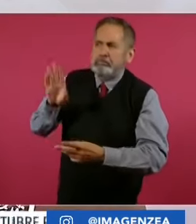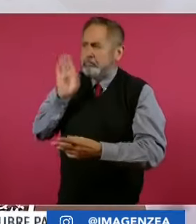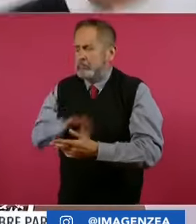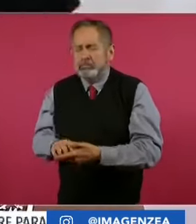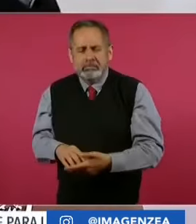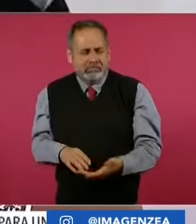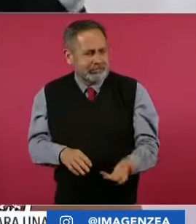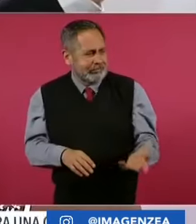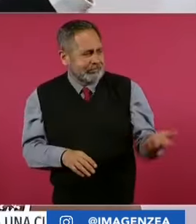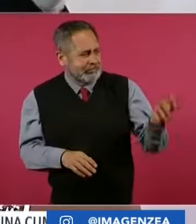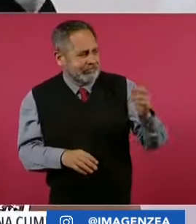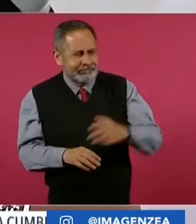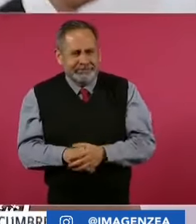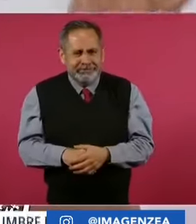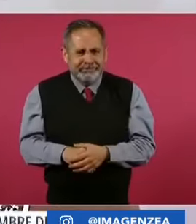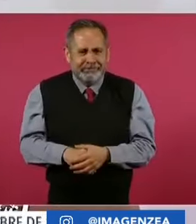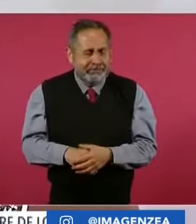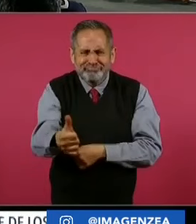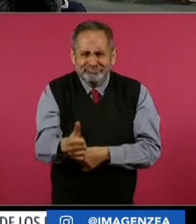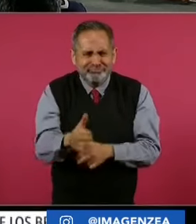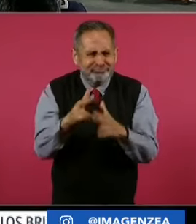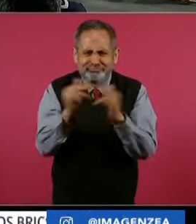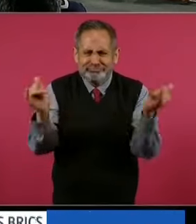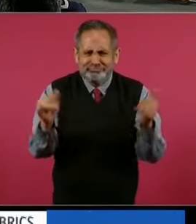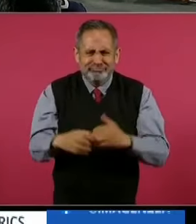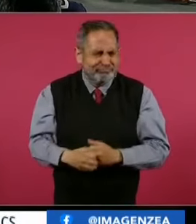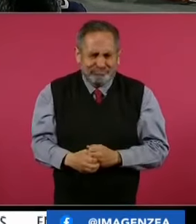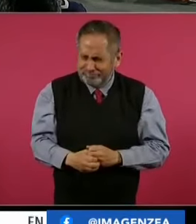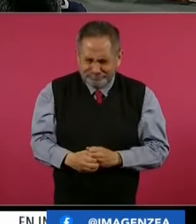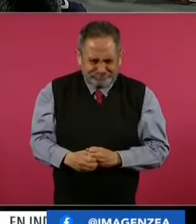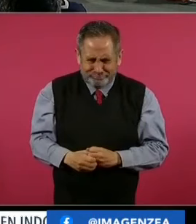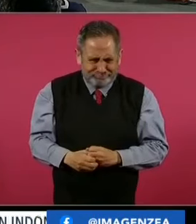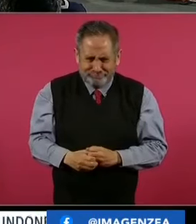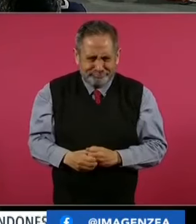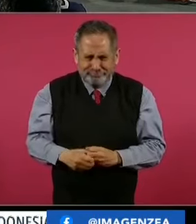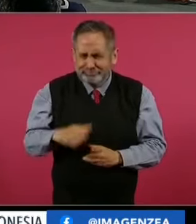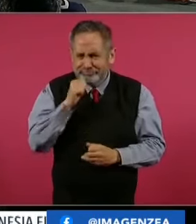que no representan al pueblo, sino que son